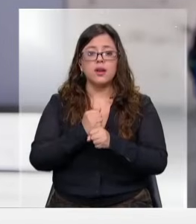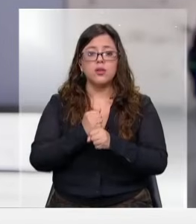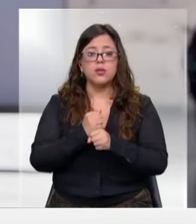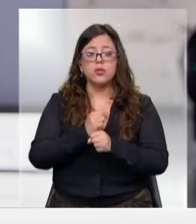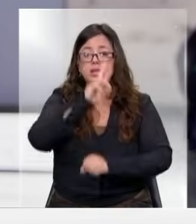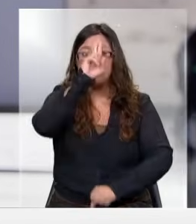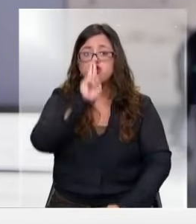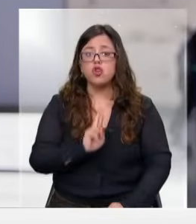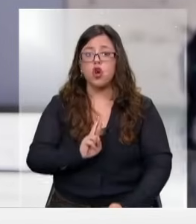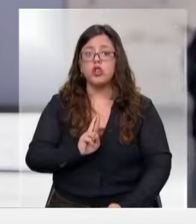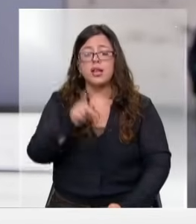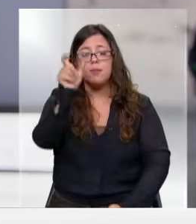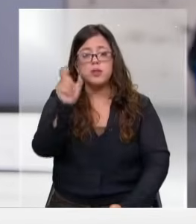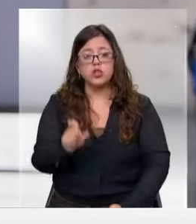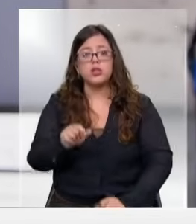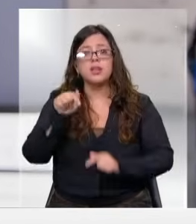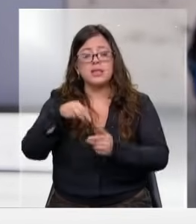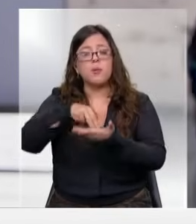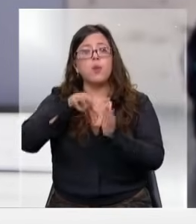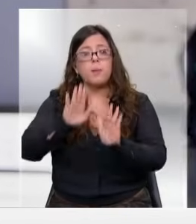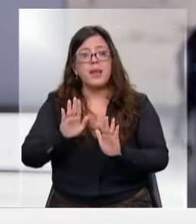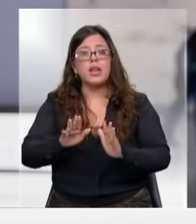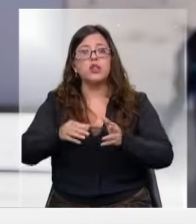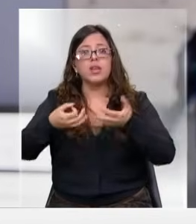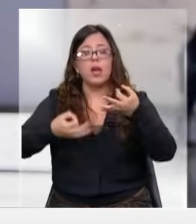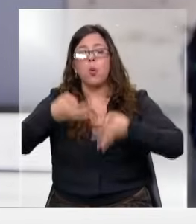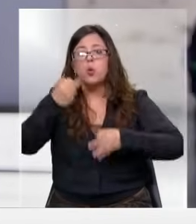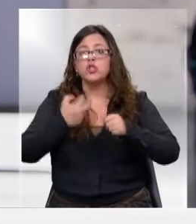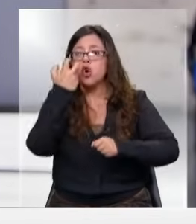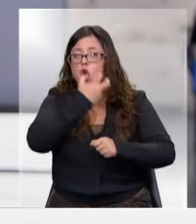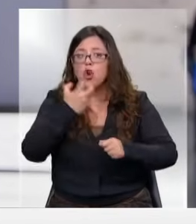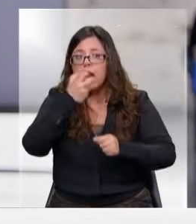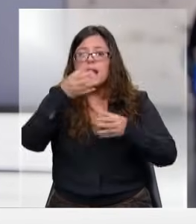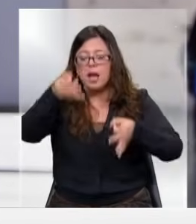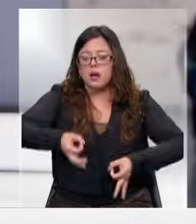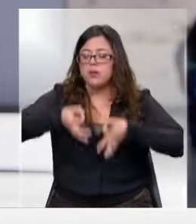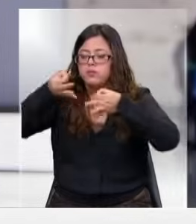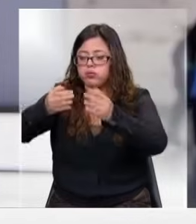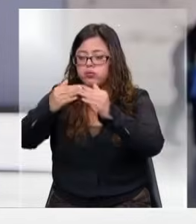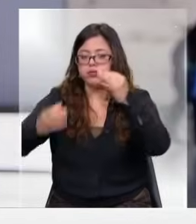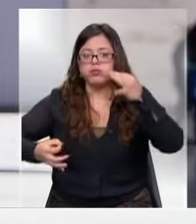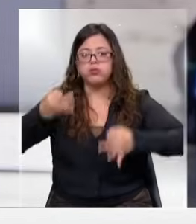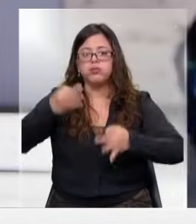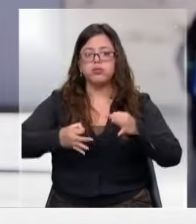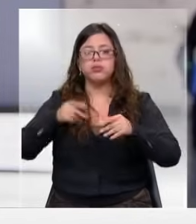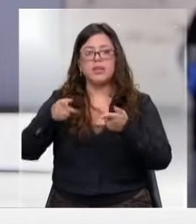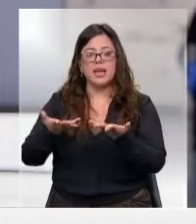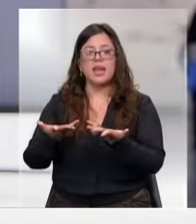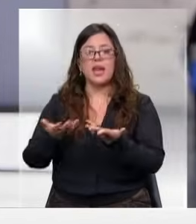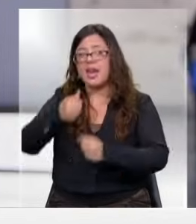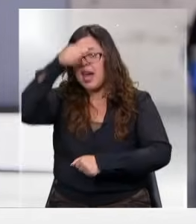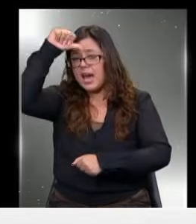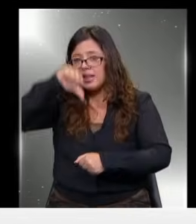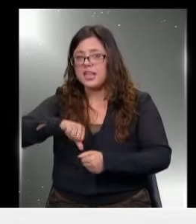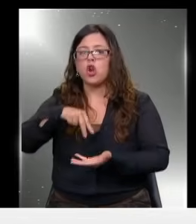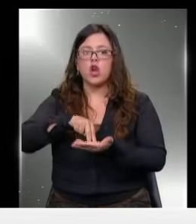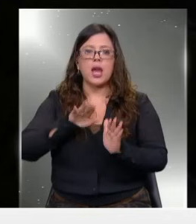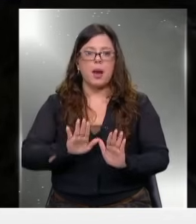estamos esperando que el juicio oral se desarrolle y poder llevar al tribunal los antecedentes que hemos reunido y obtener las condenas que